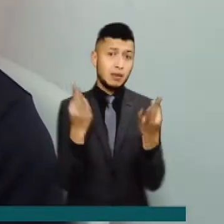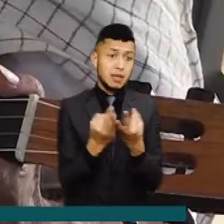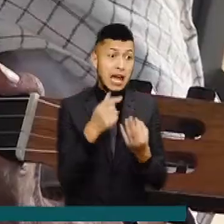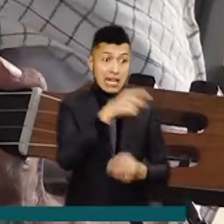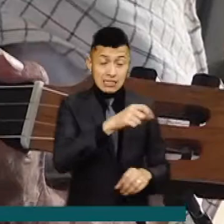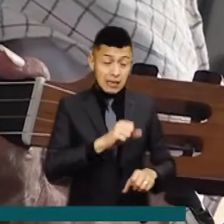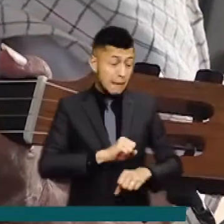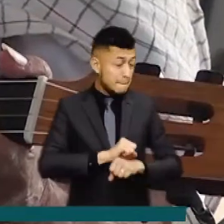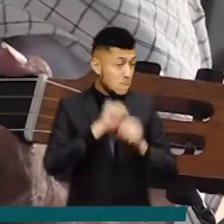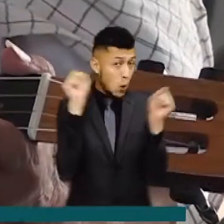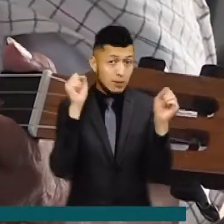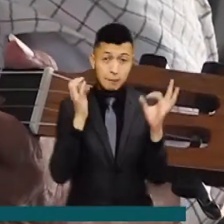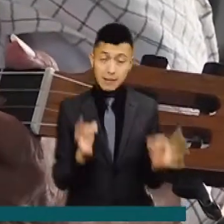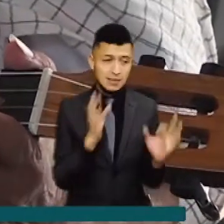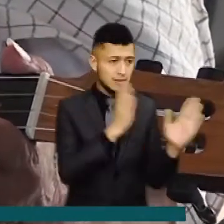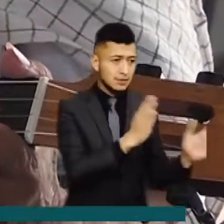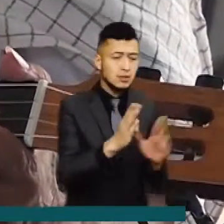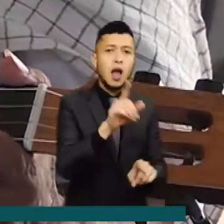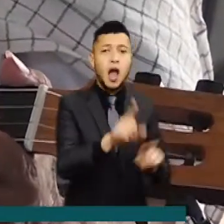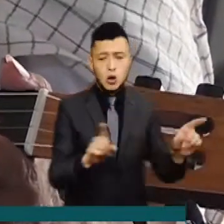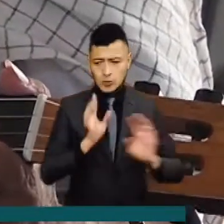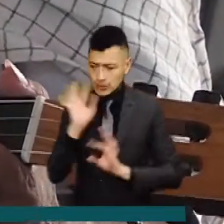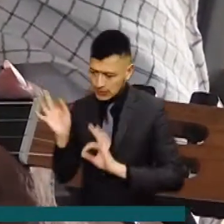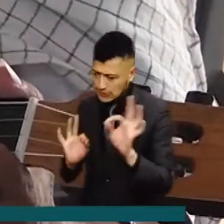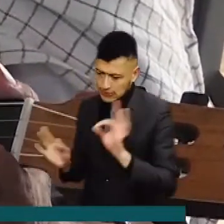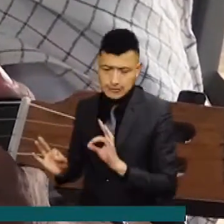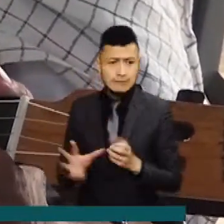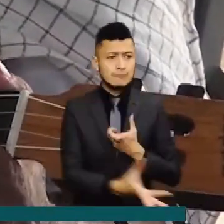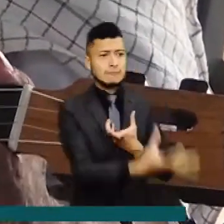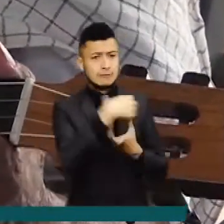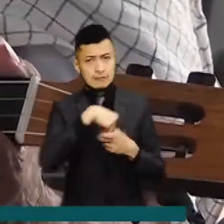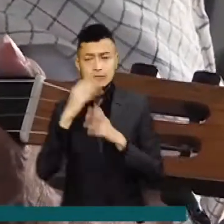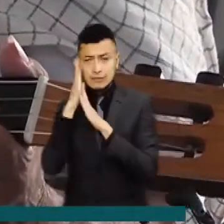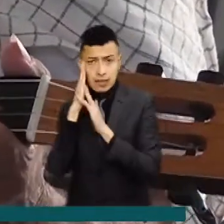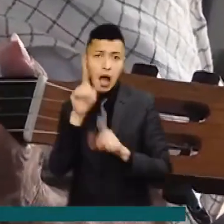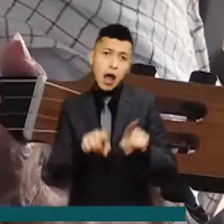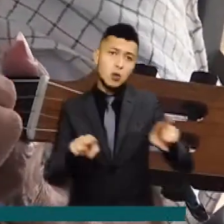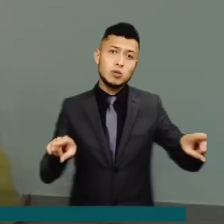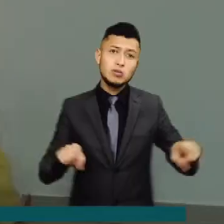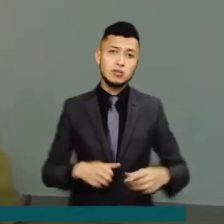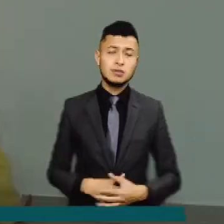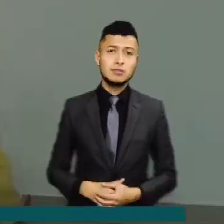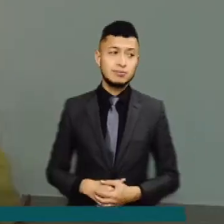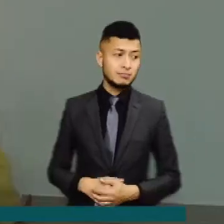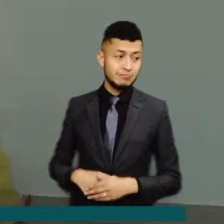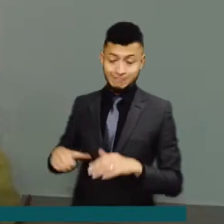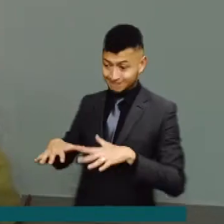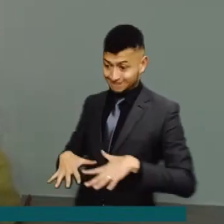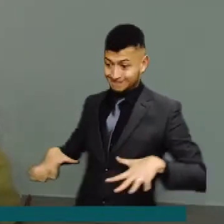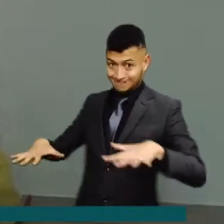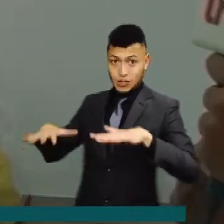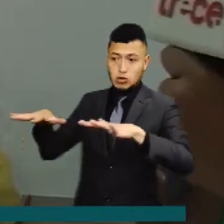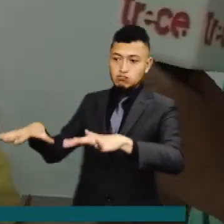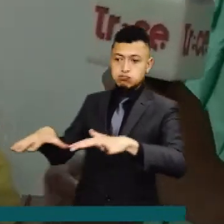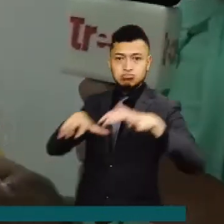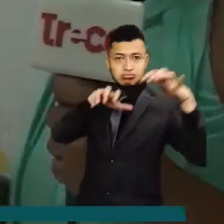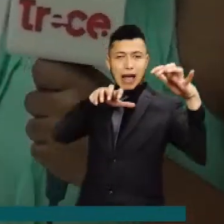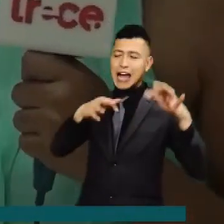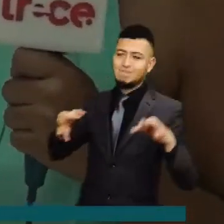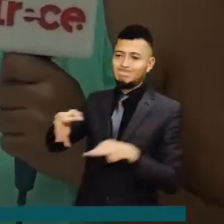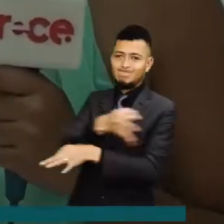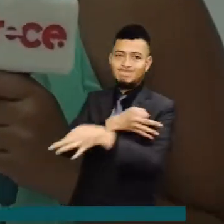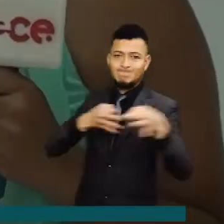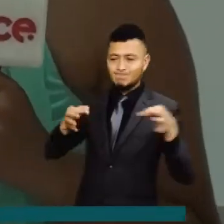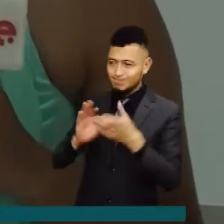este centro es la atención diurna, se las arreglan para darle hospedaje a los que más pueden. Espacios como este, donde debería de estar ubicado